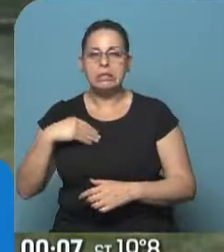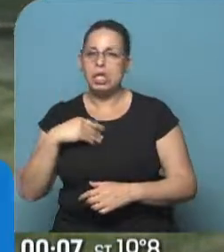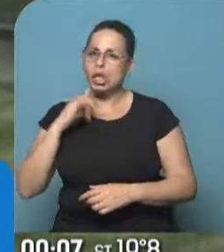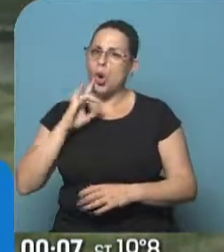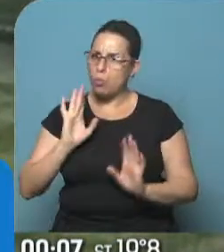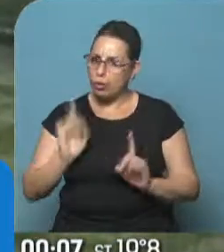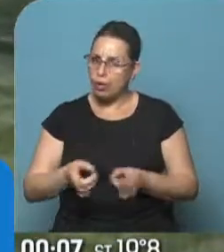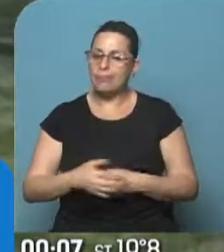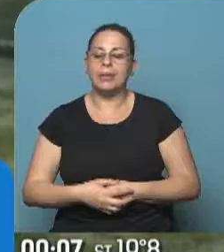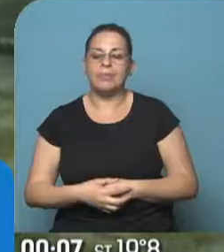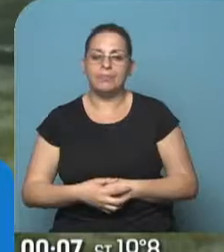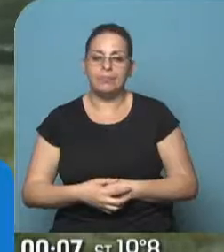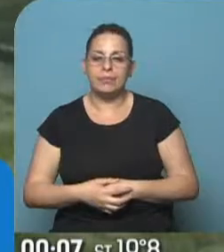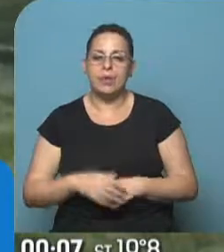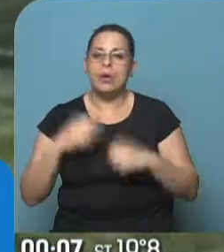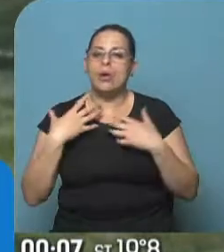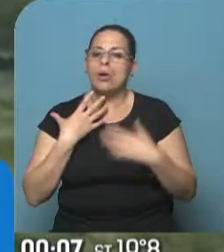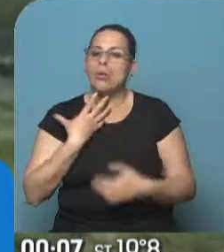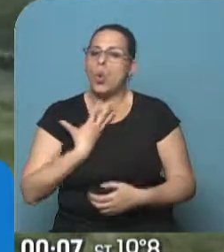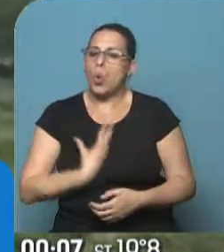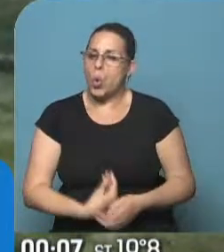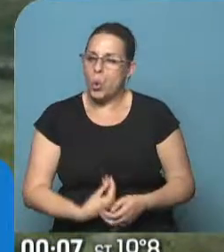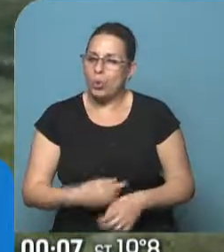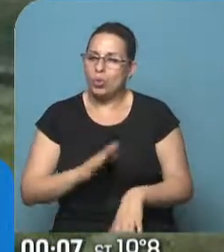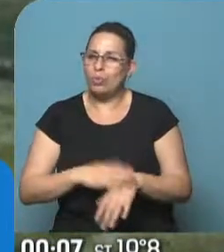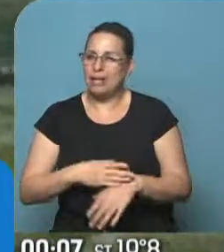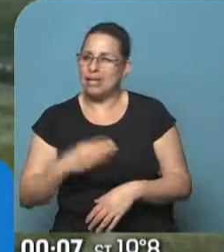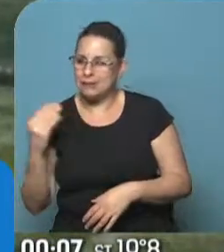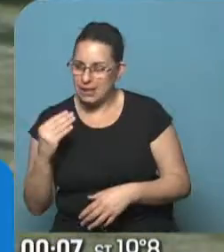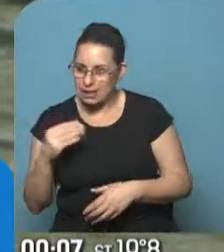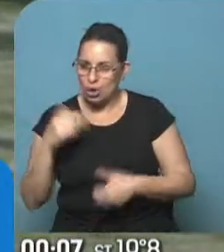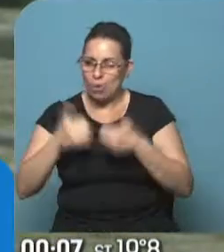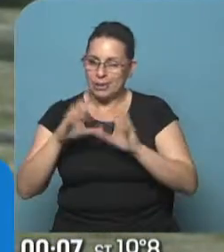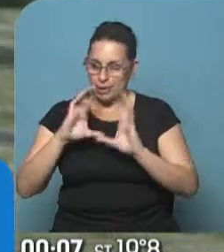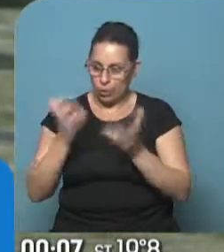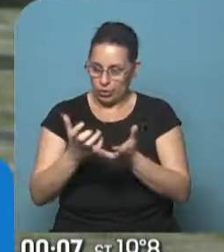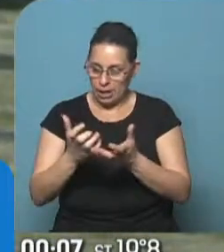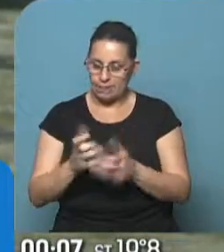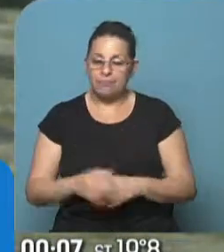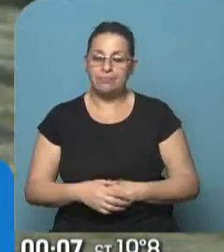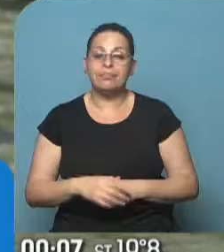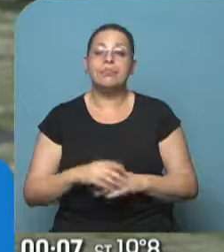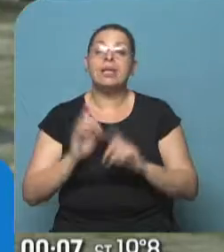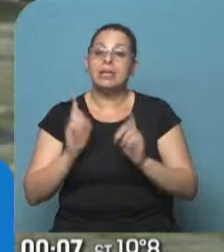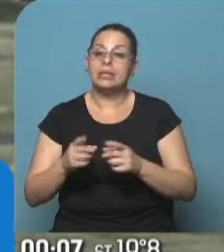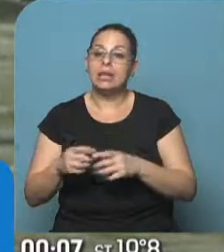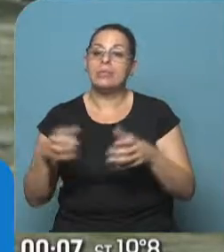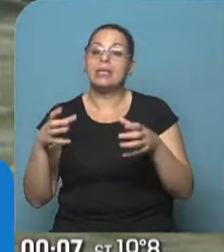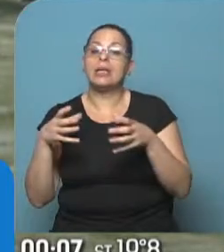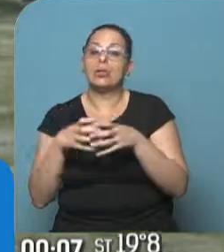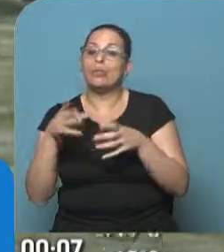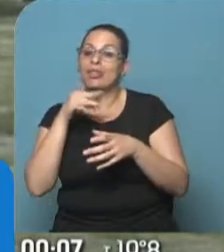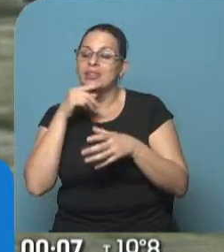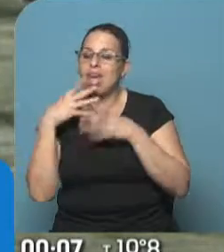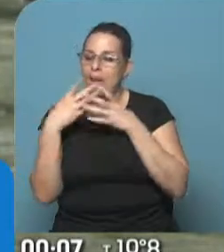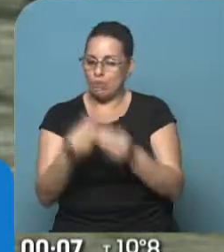cómodos, se sacaron una mochila de adoquines que era la clasificación a la Copa del Mundo y además tienen un gran respaldo del cuerpo técnico.